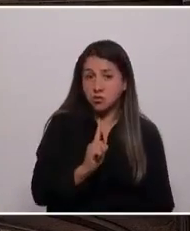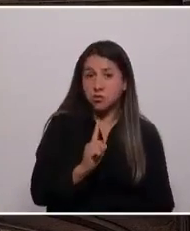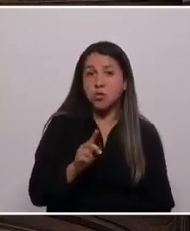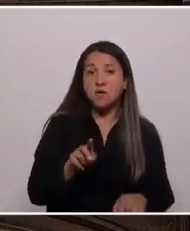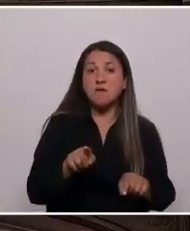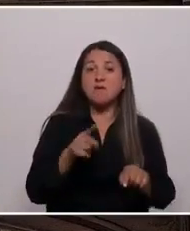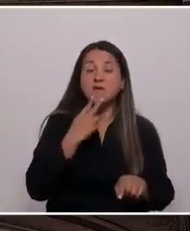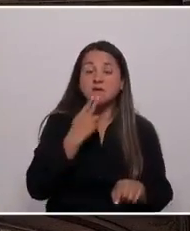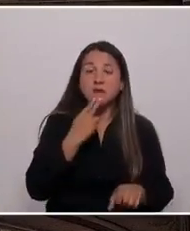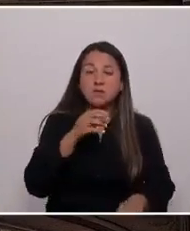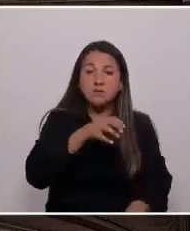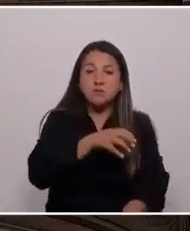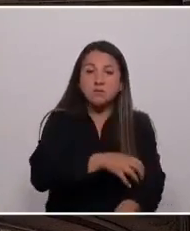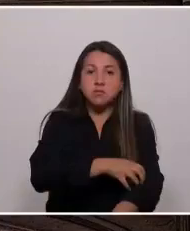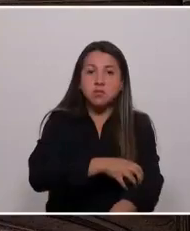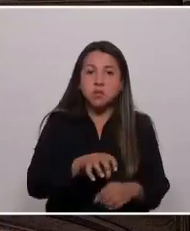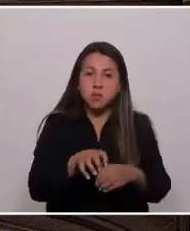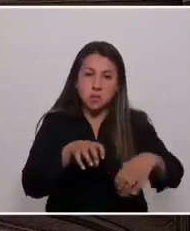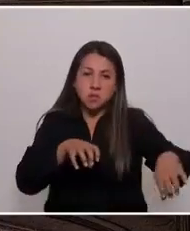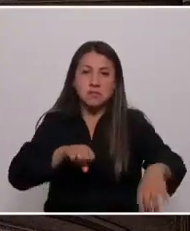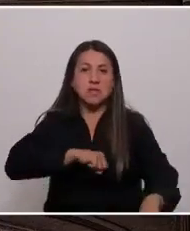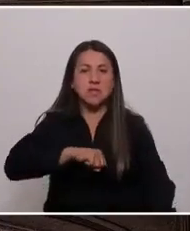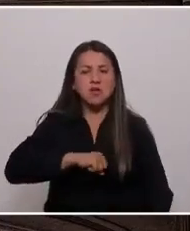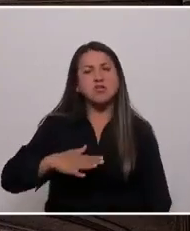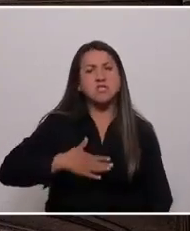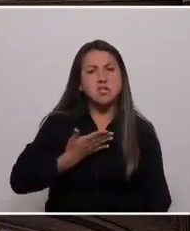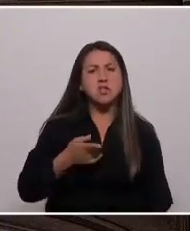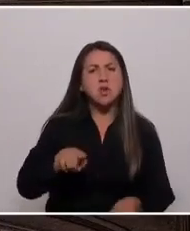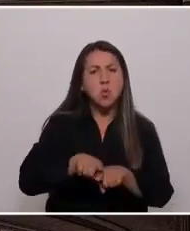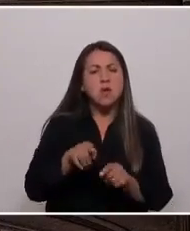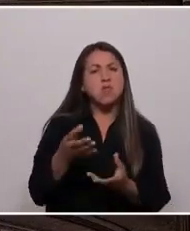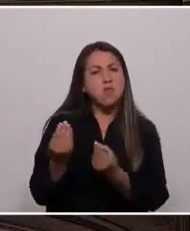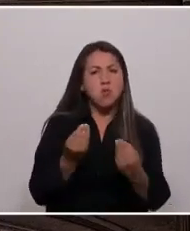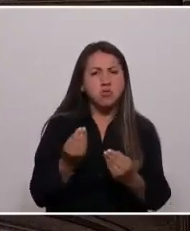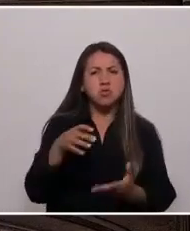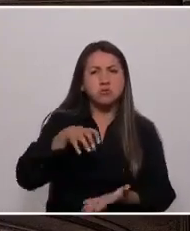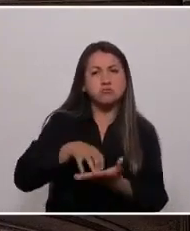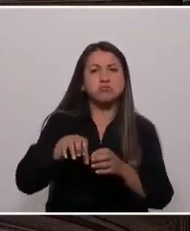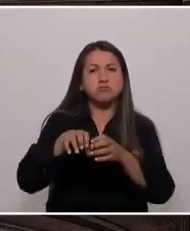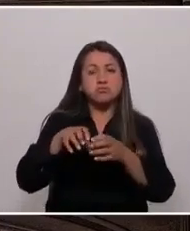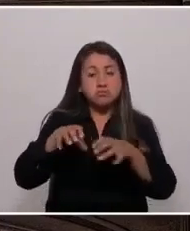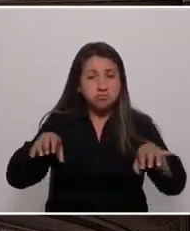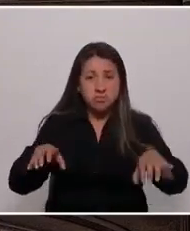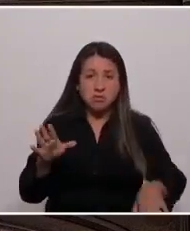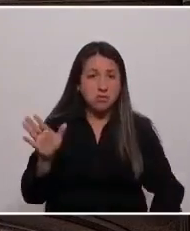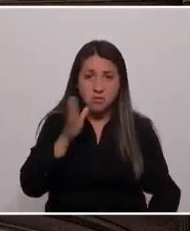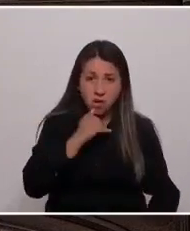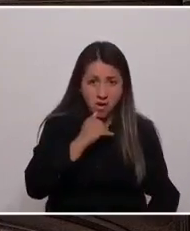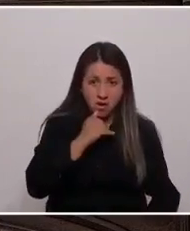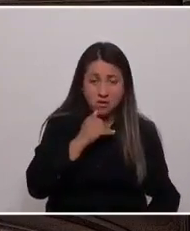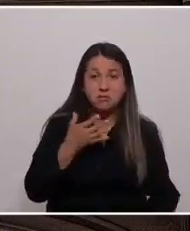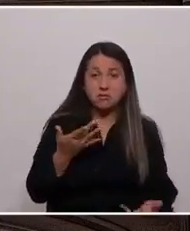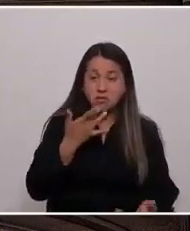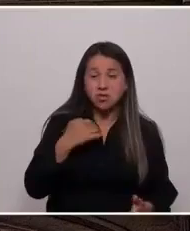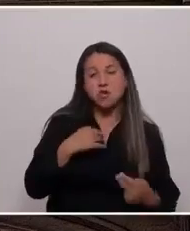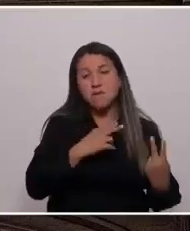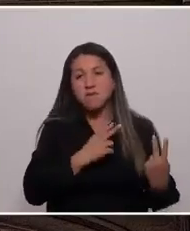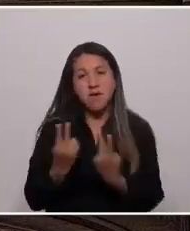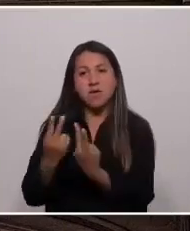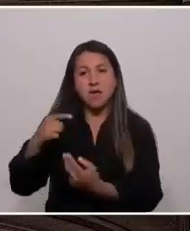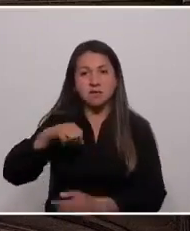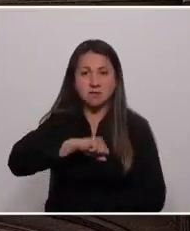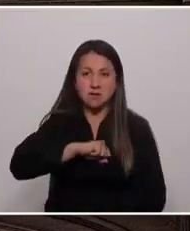santiago siento el centralismo al igual que muchos y muchas de las que estamos hoy aquí porque tuve que viajar a esta región para encontrar